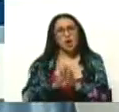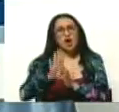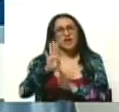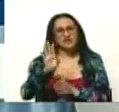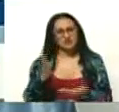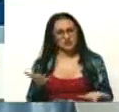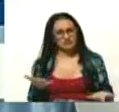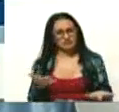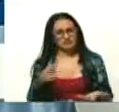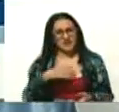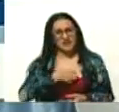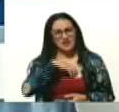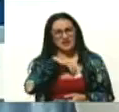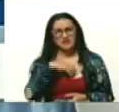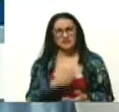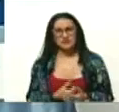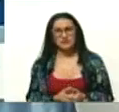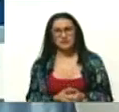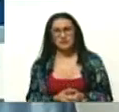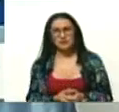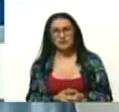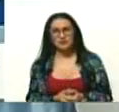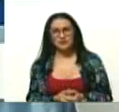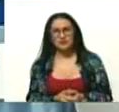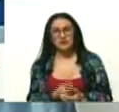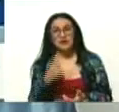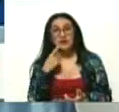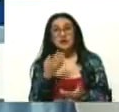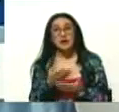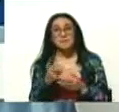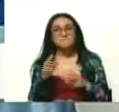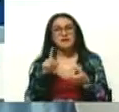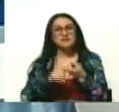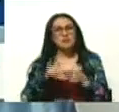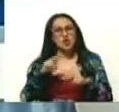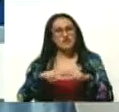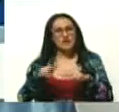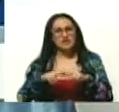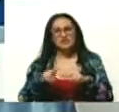progreso. Entonces proponen que si el matrimonio infantil,